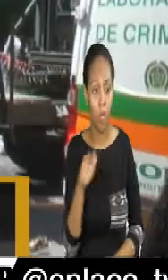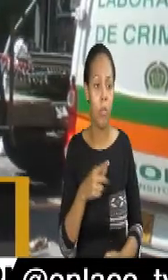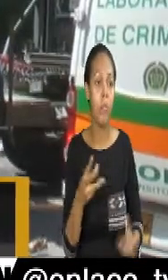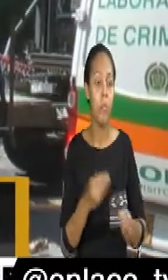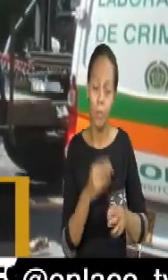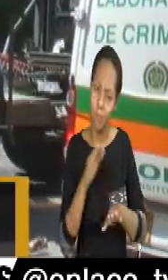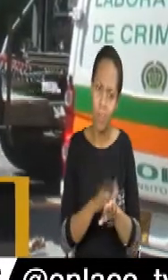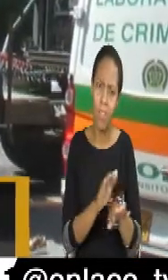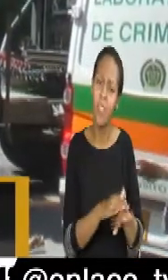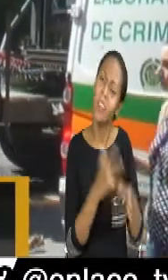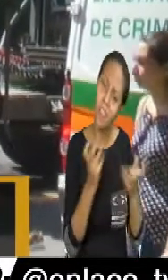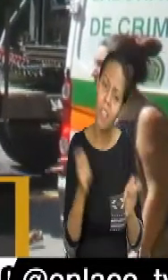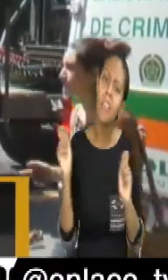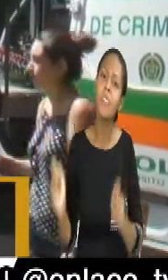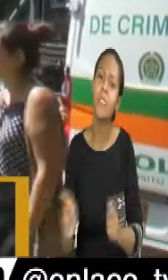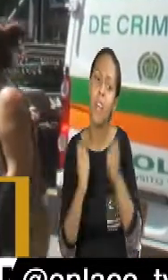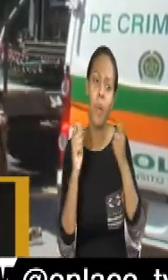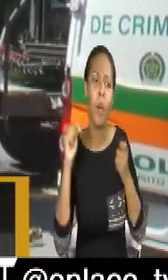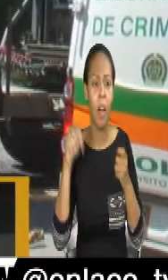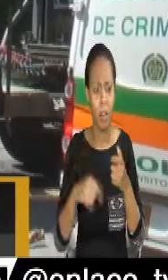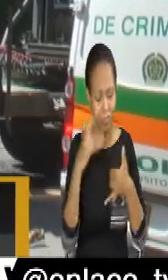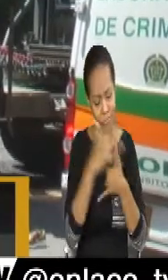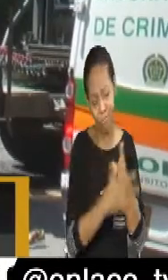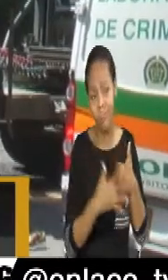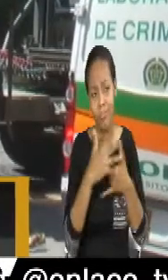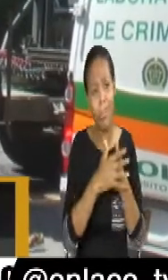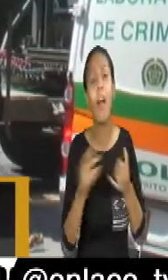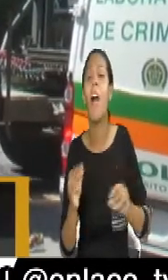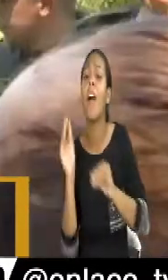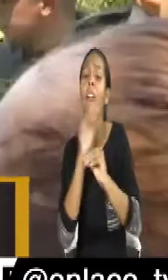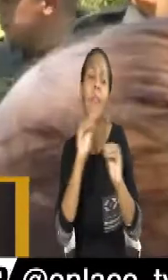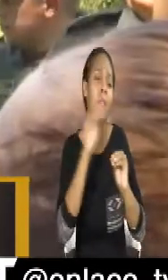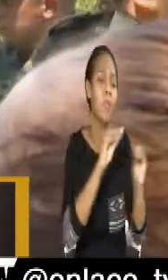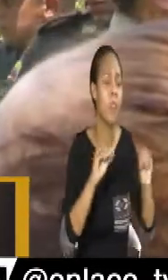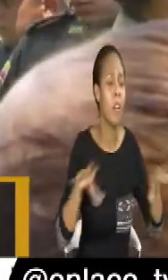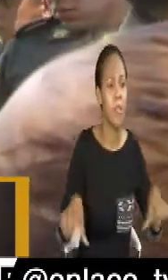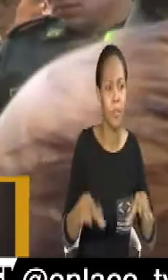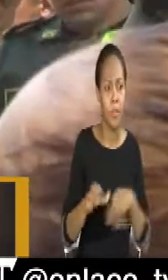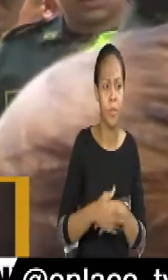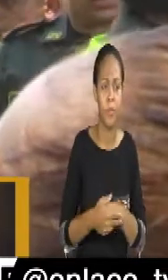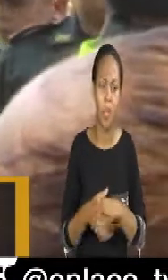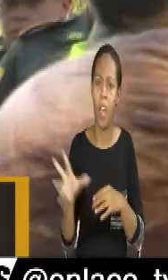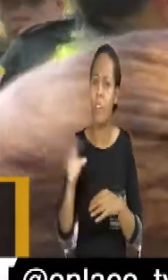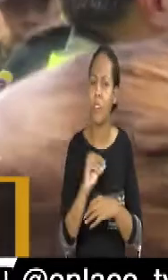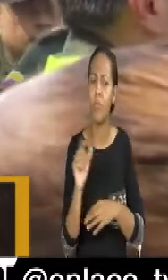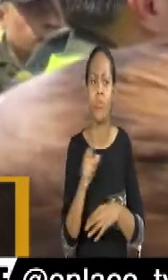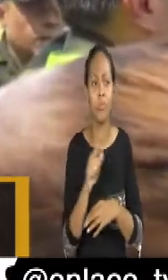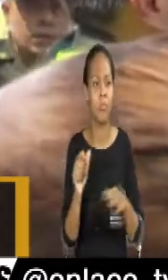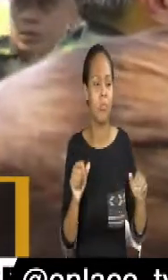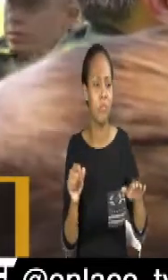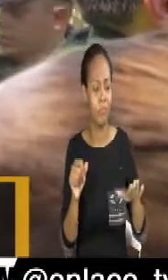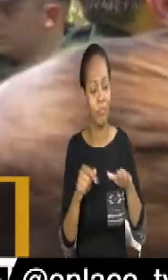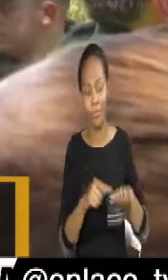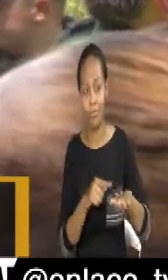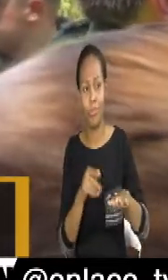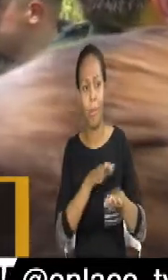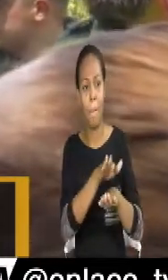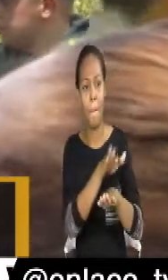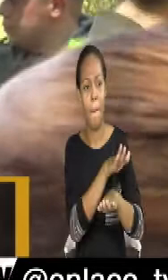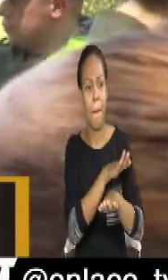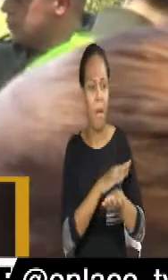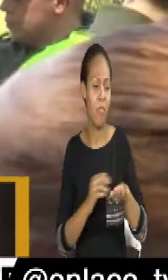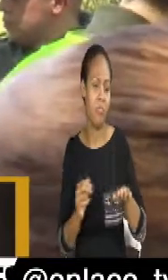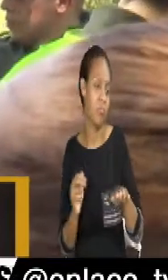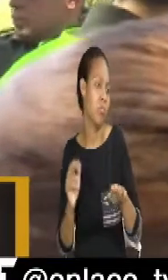vidas en las vías de Colombia mediante campañas preventivas. Tiene una restricción, la restricción para los vehículos de carga fueron obviamente las restricciones que el gobierno y a